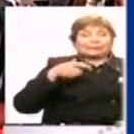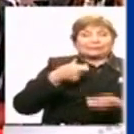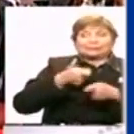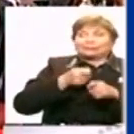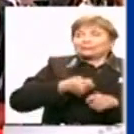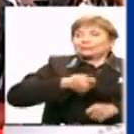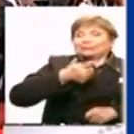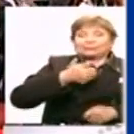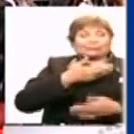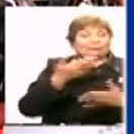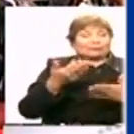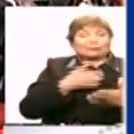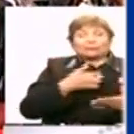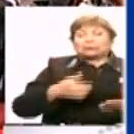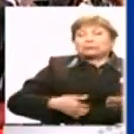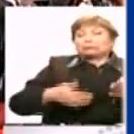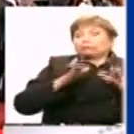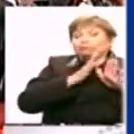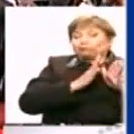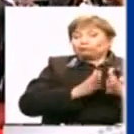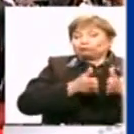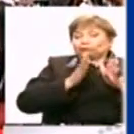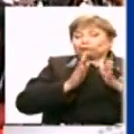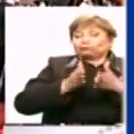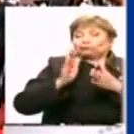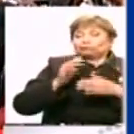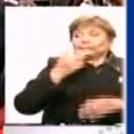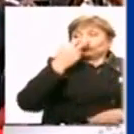reiteradas oportunidades, es secretario general del partido, líder fundador.